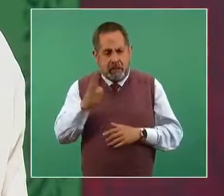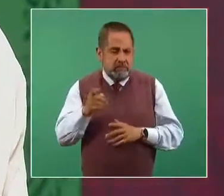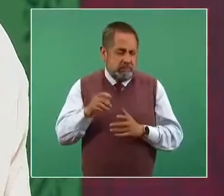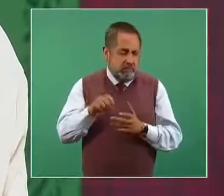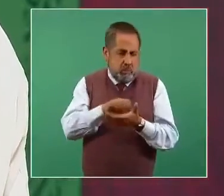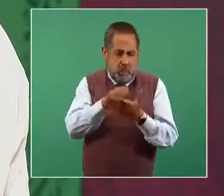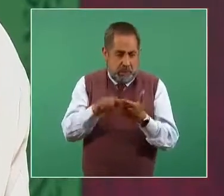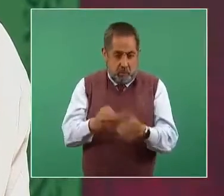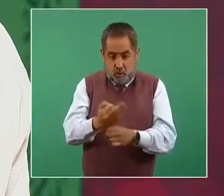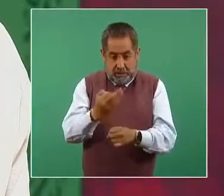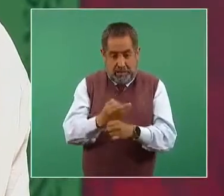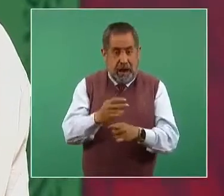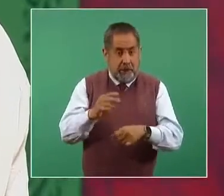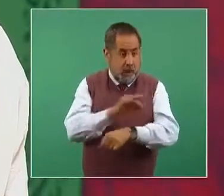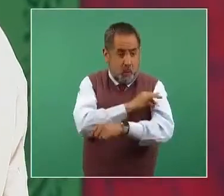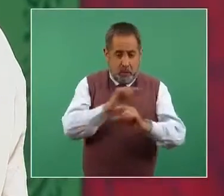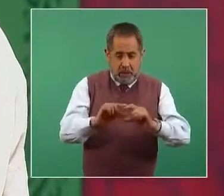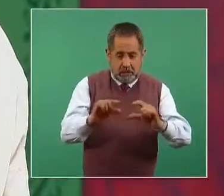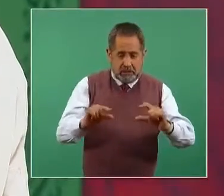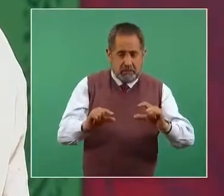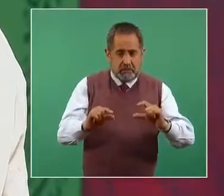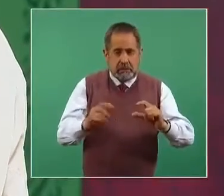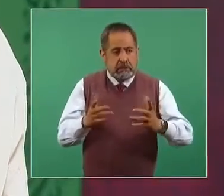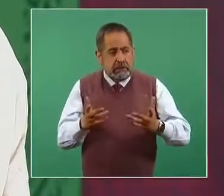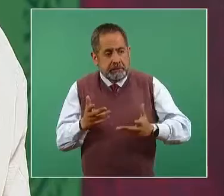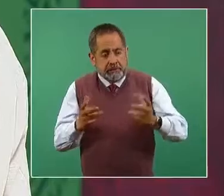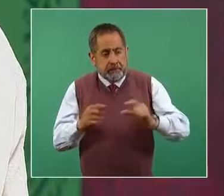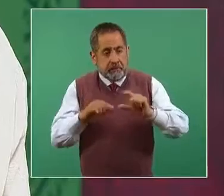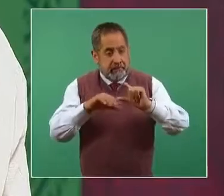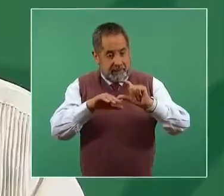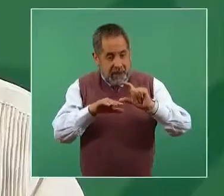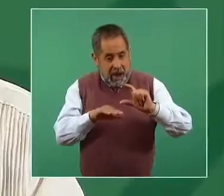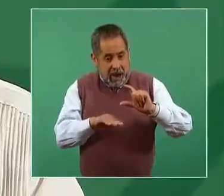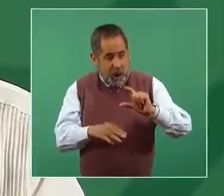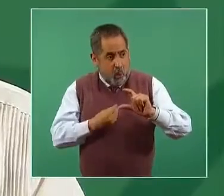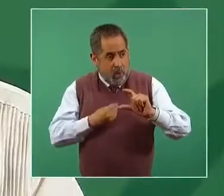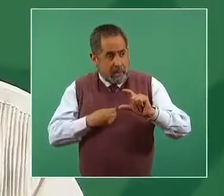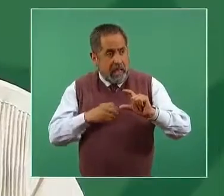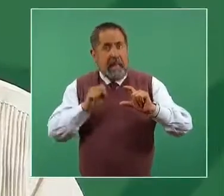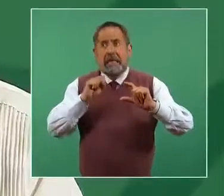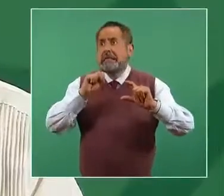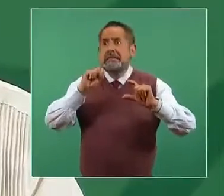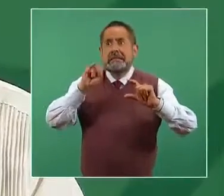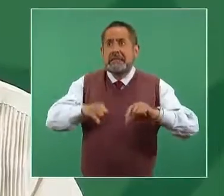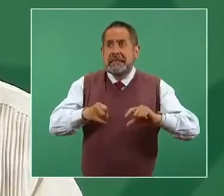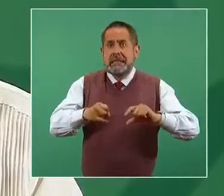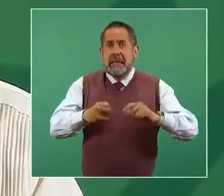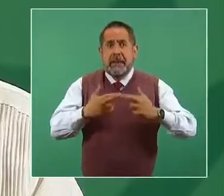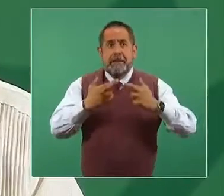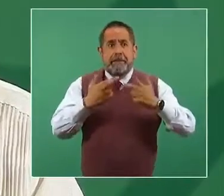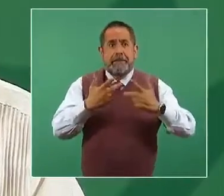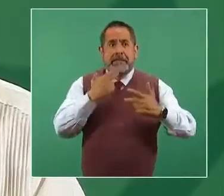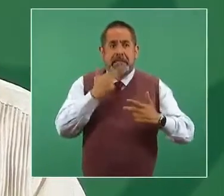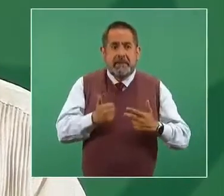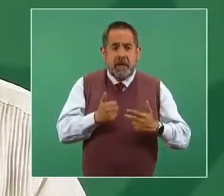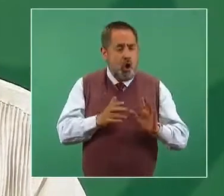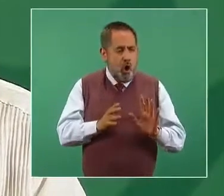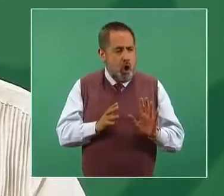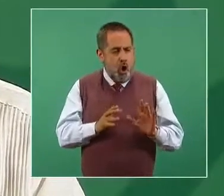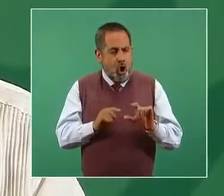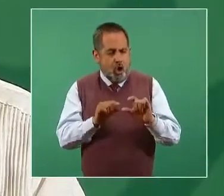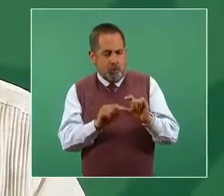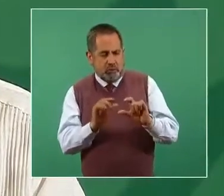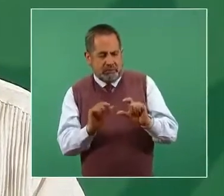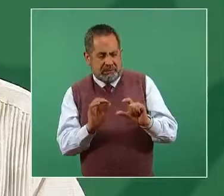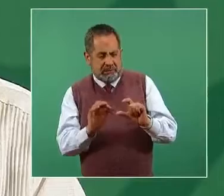en este caso estas vacunas, sin que se afecten sus propiedades. Generalmente las propiedades que pudieran